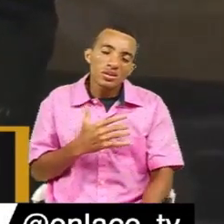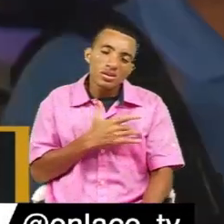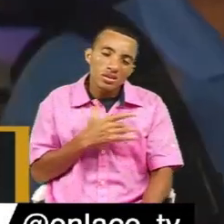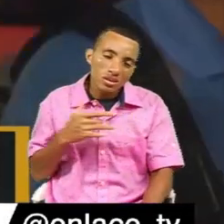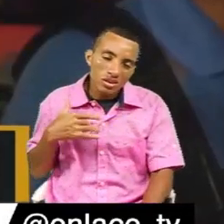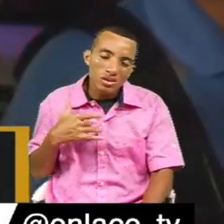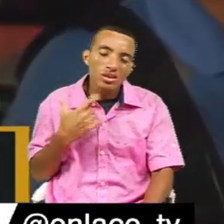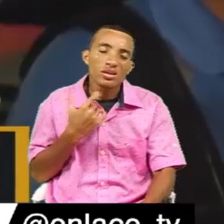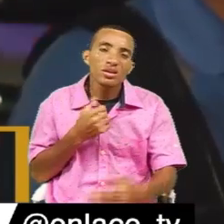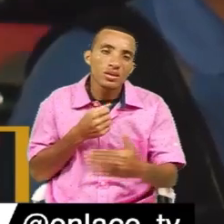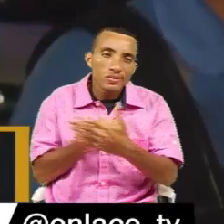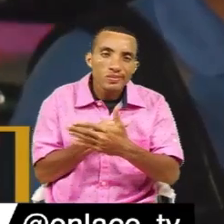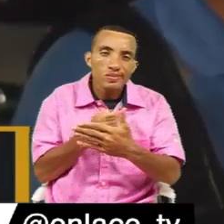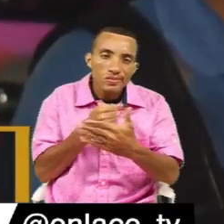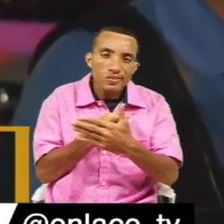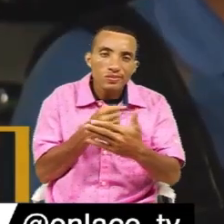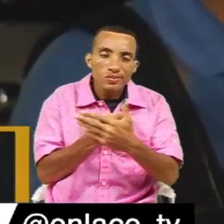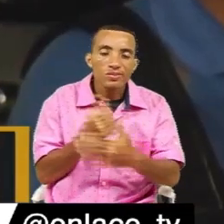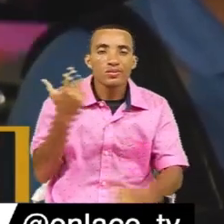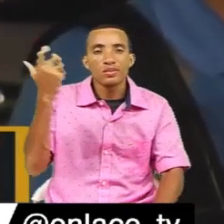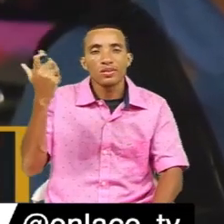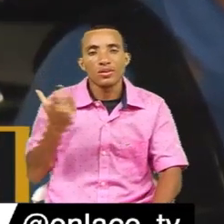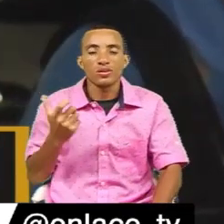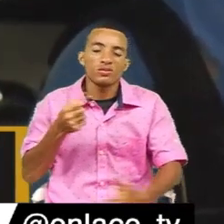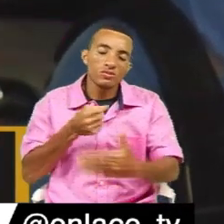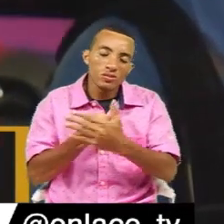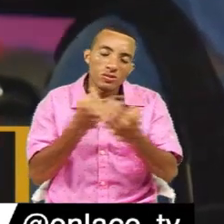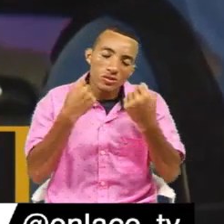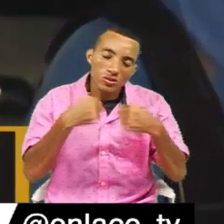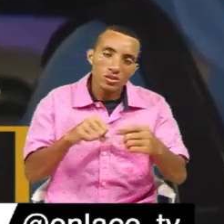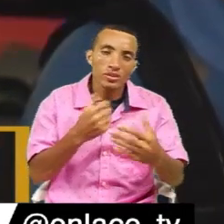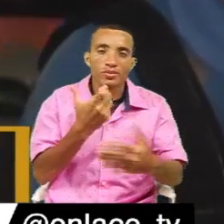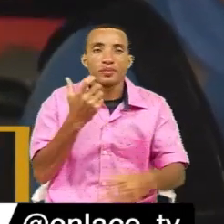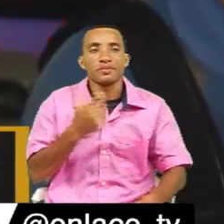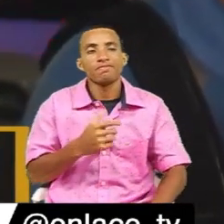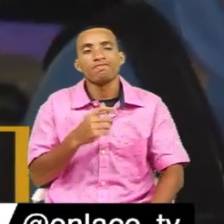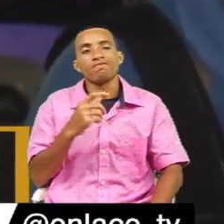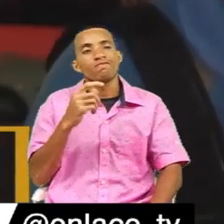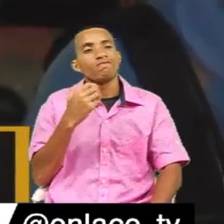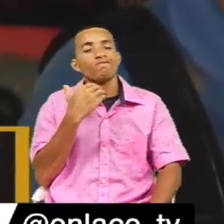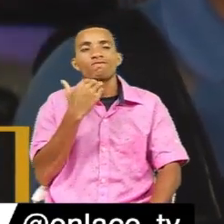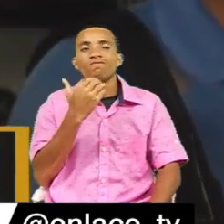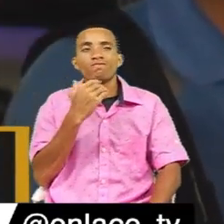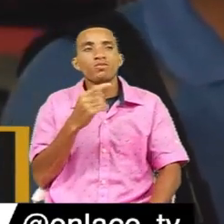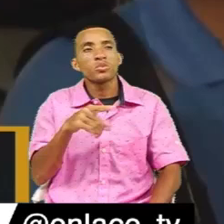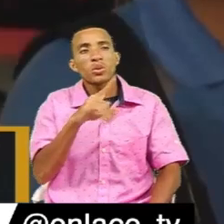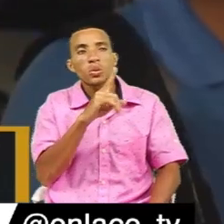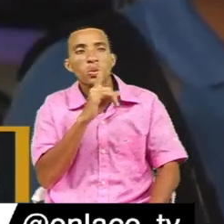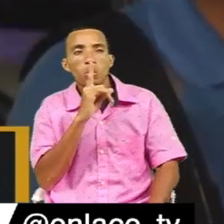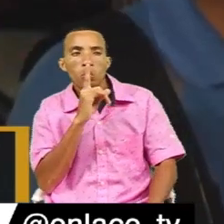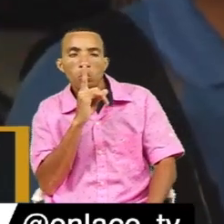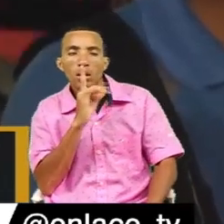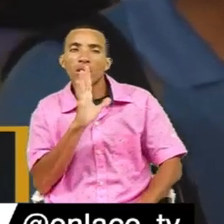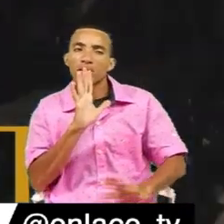pensión. No sé qué determinación tomaría él para hacer una cosa tan brava. Era un tipo muy callado, muy